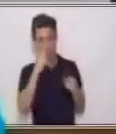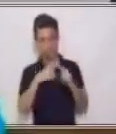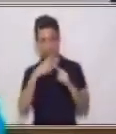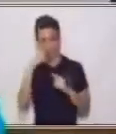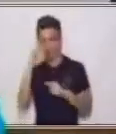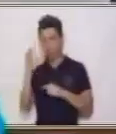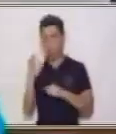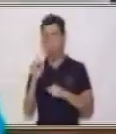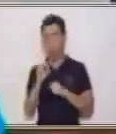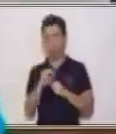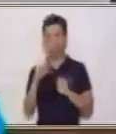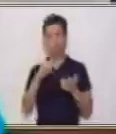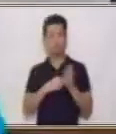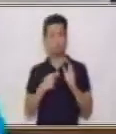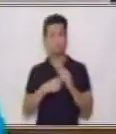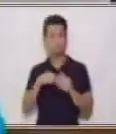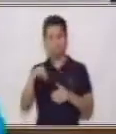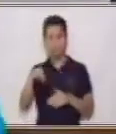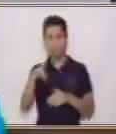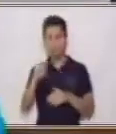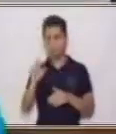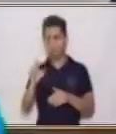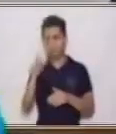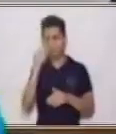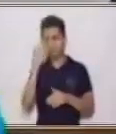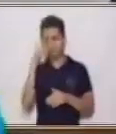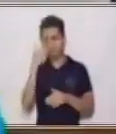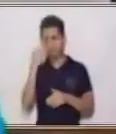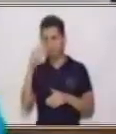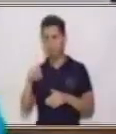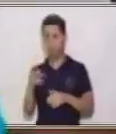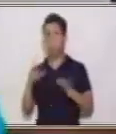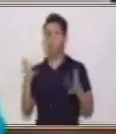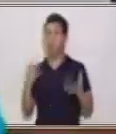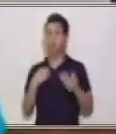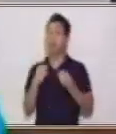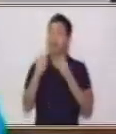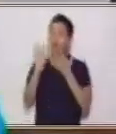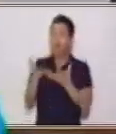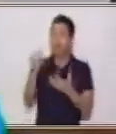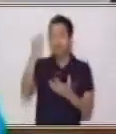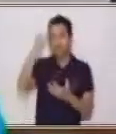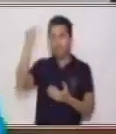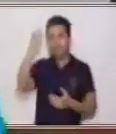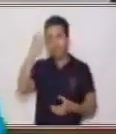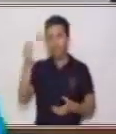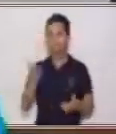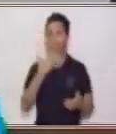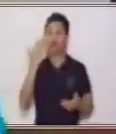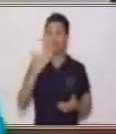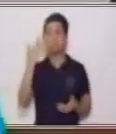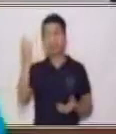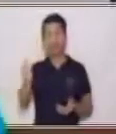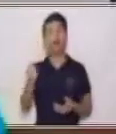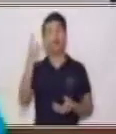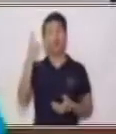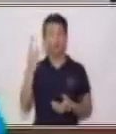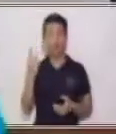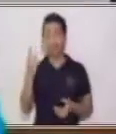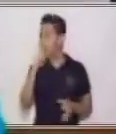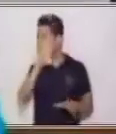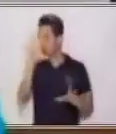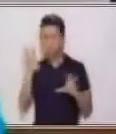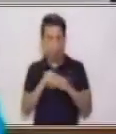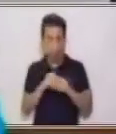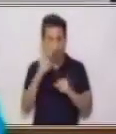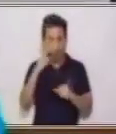Si ya lo tienes, perfecto. Si no lo tienes, pues es momento de decir que es la comunicación de la idea con fácil comprensión. Si te das cuenta, todo tiene que ver con algo que